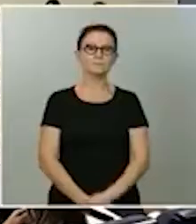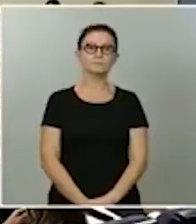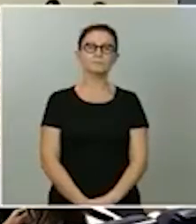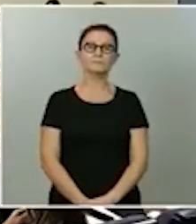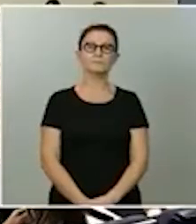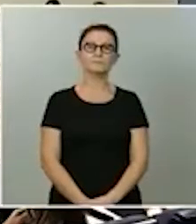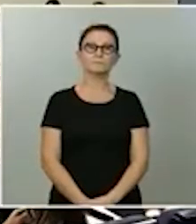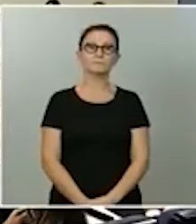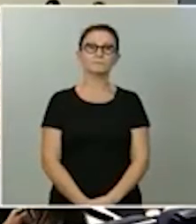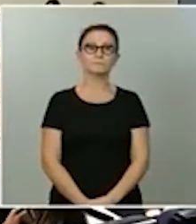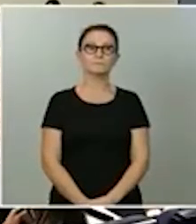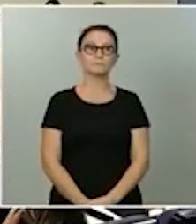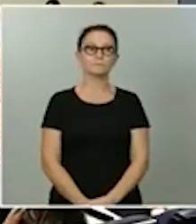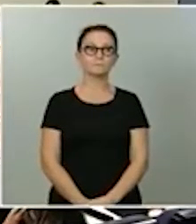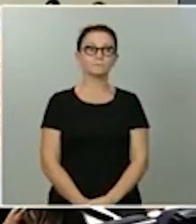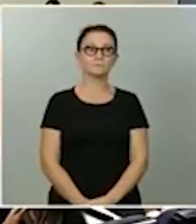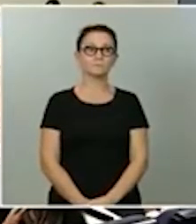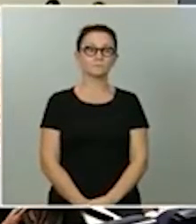Gracias.